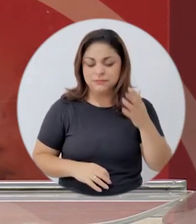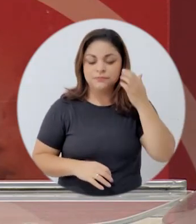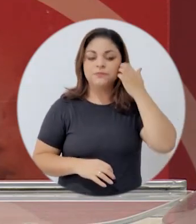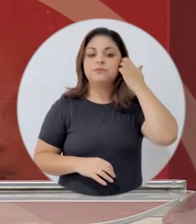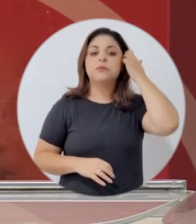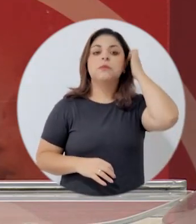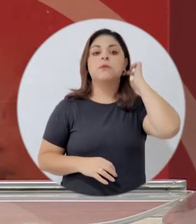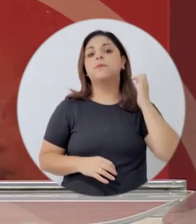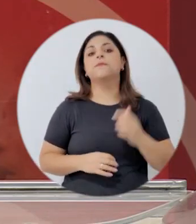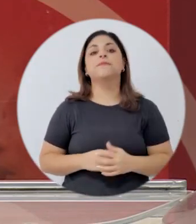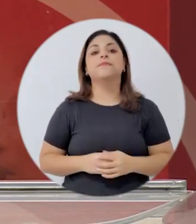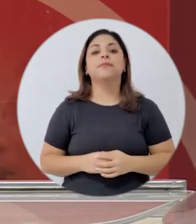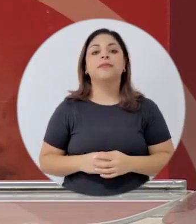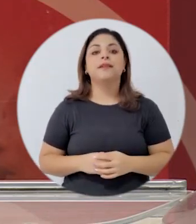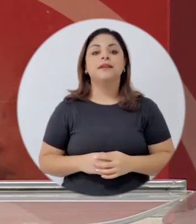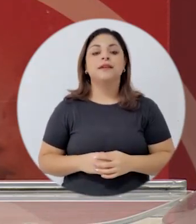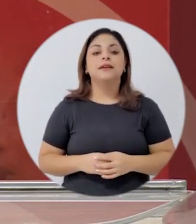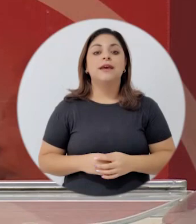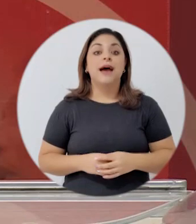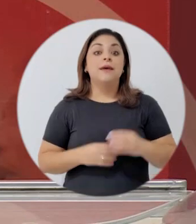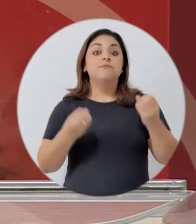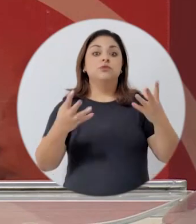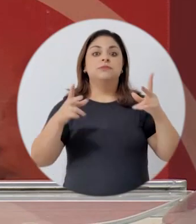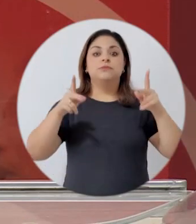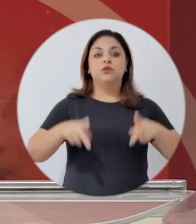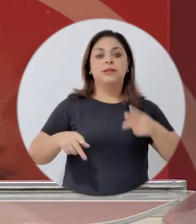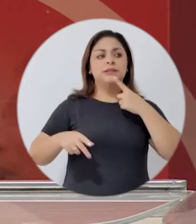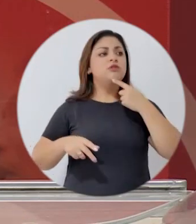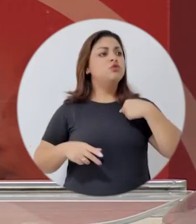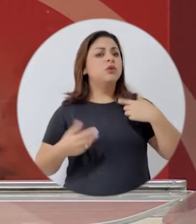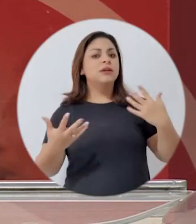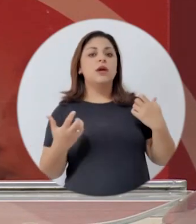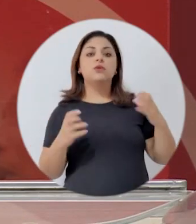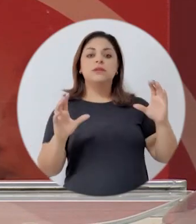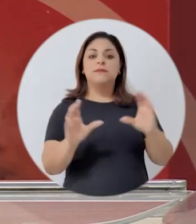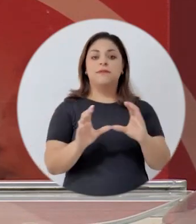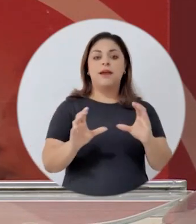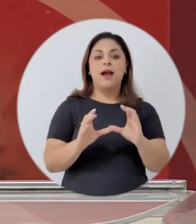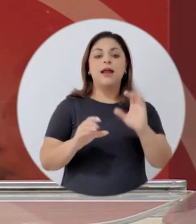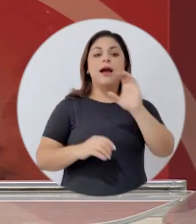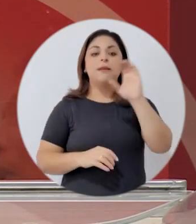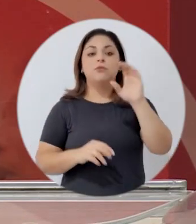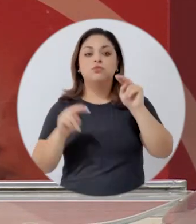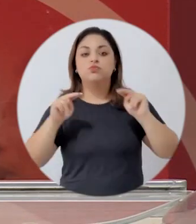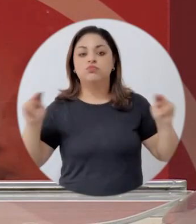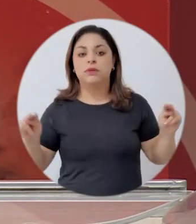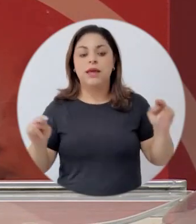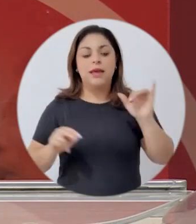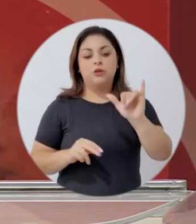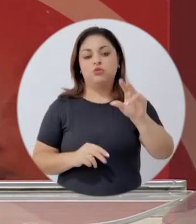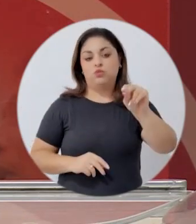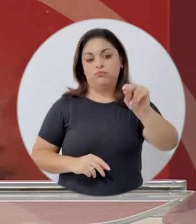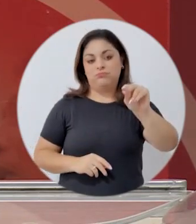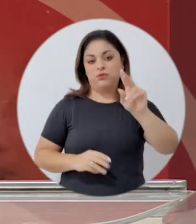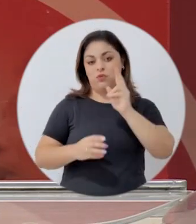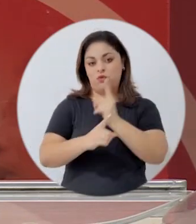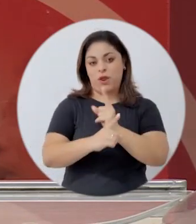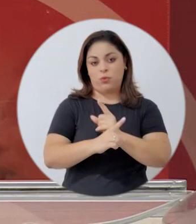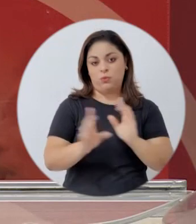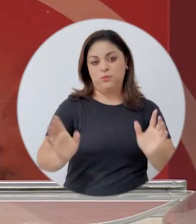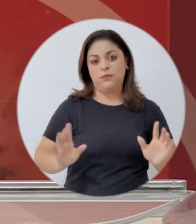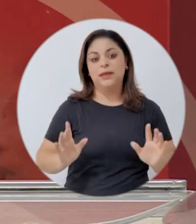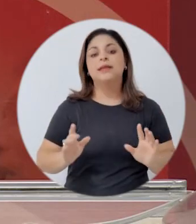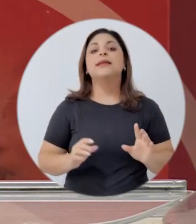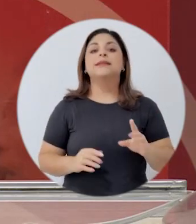opinión. Una de las creencias que se dice mucho en la calle es que quiero certificarme carbono neutralidad. Ese no es el concepto correcto. El concepto correcto